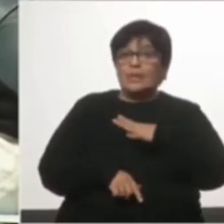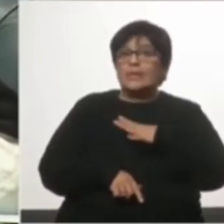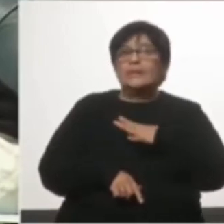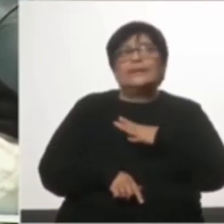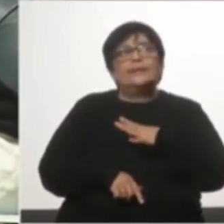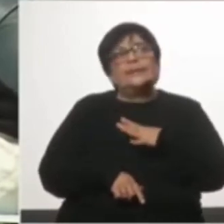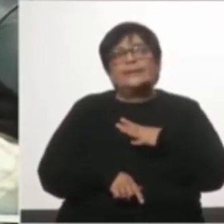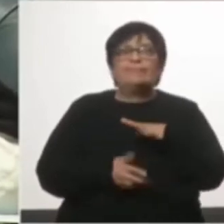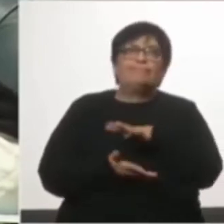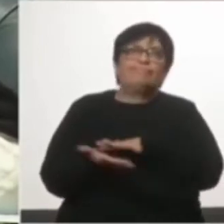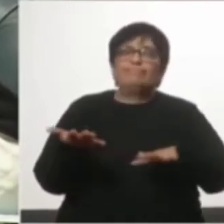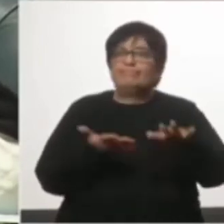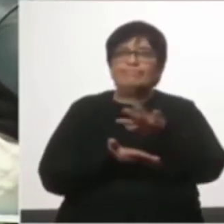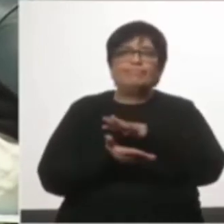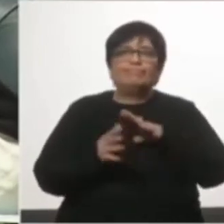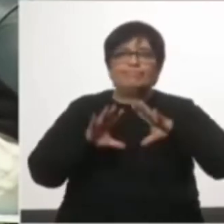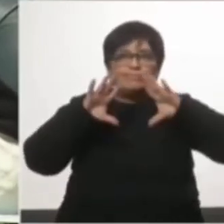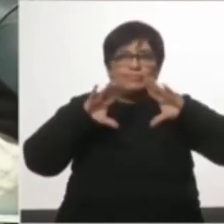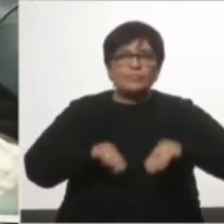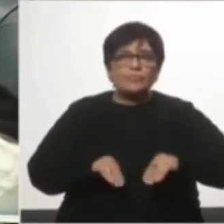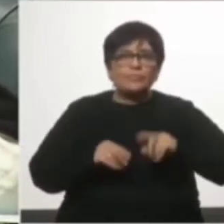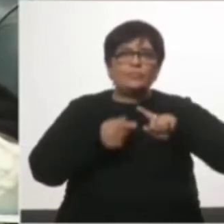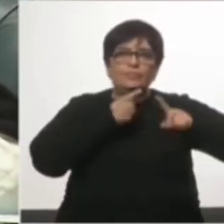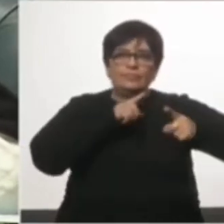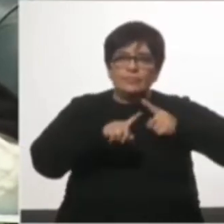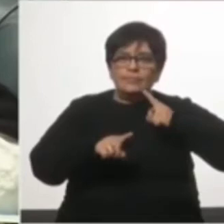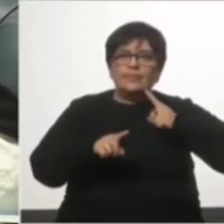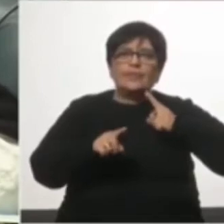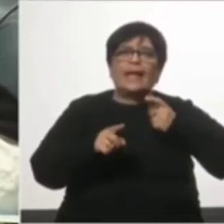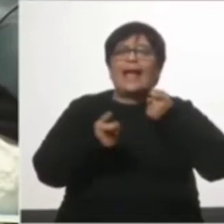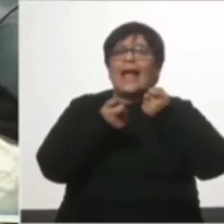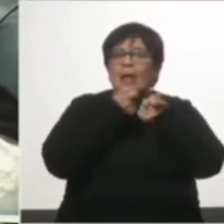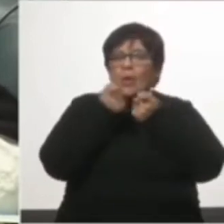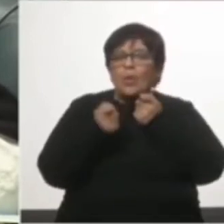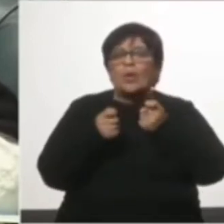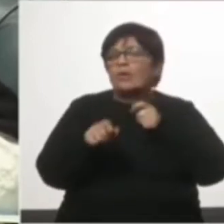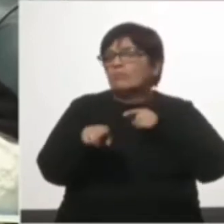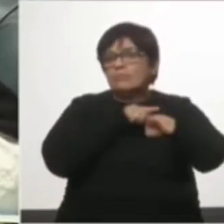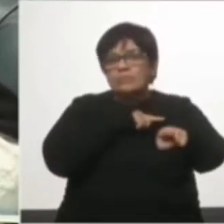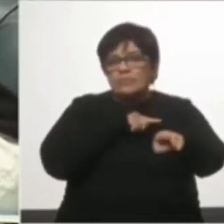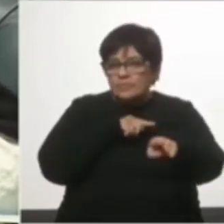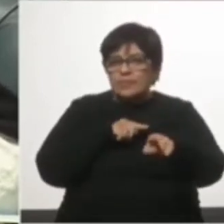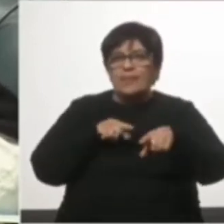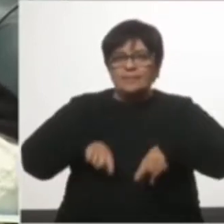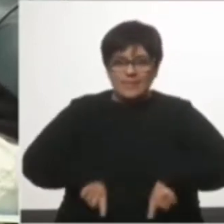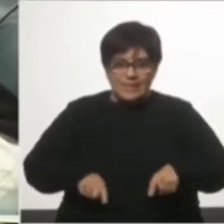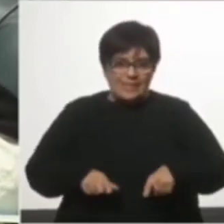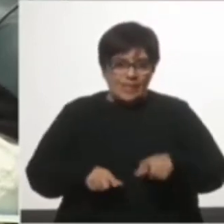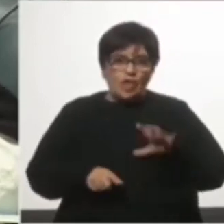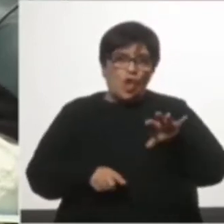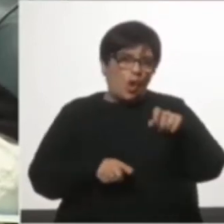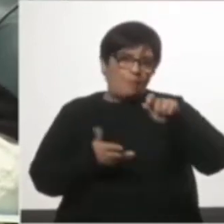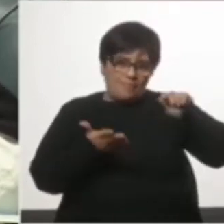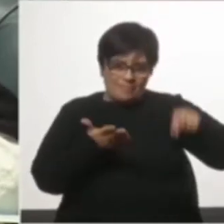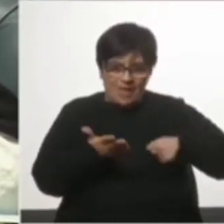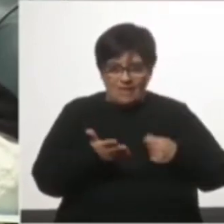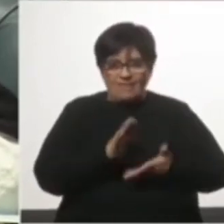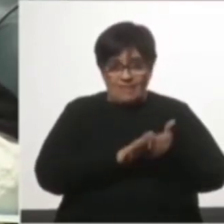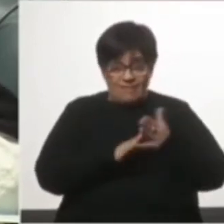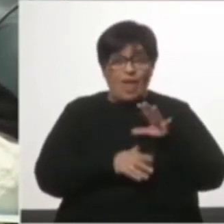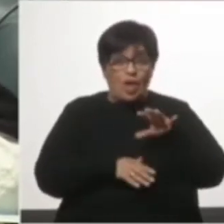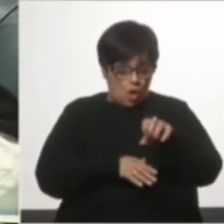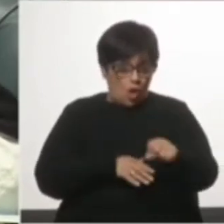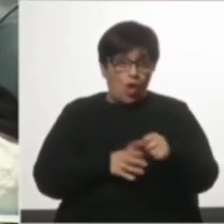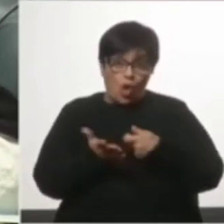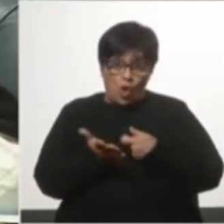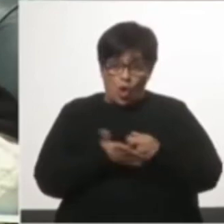un episodio que se vincula a una negociación directa. El ministro firmó un compromiso de compra, de